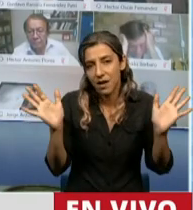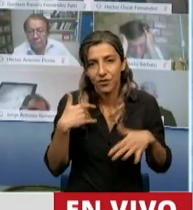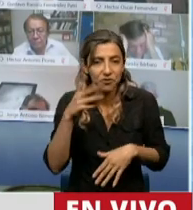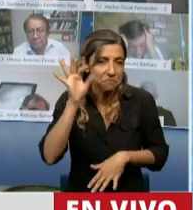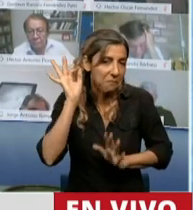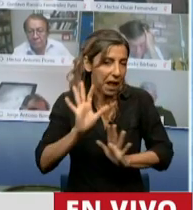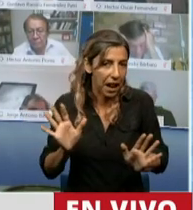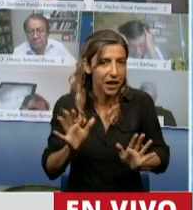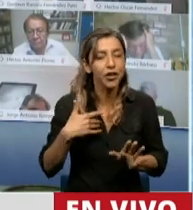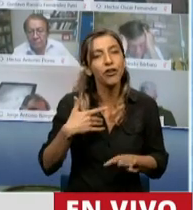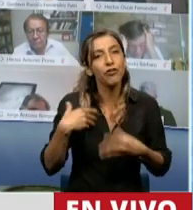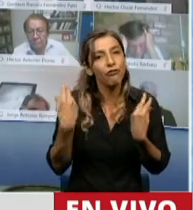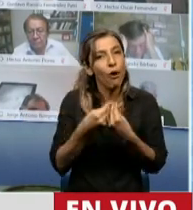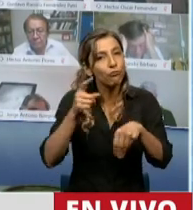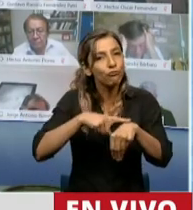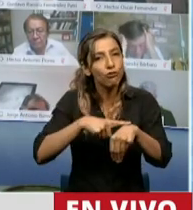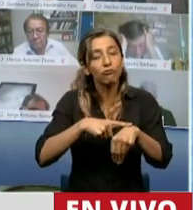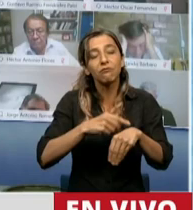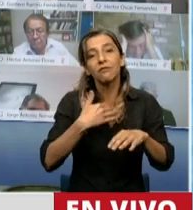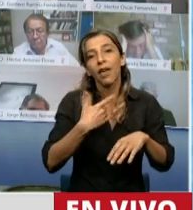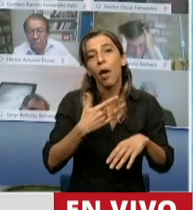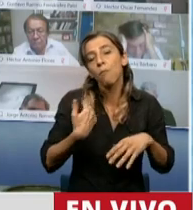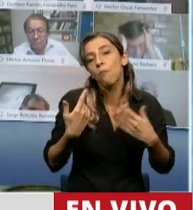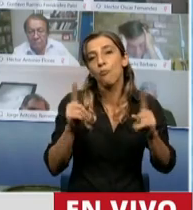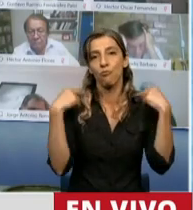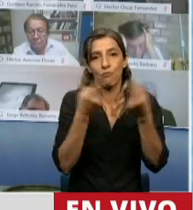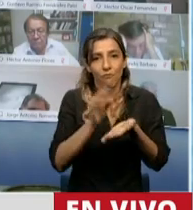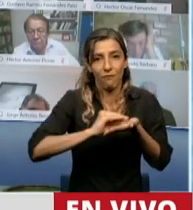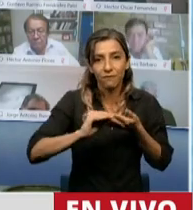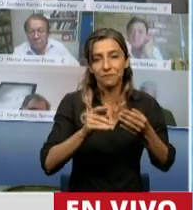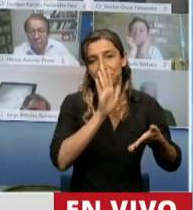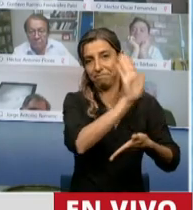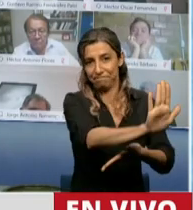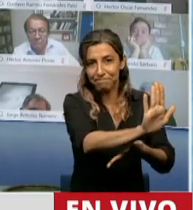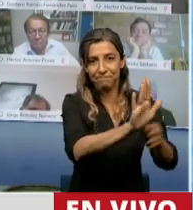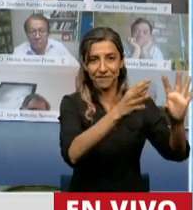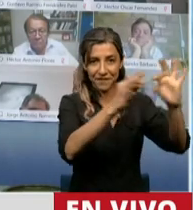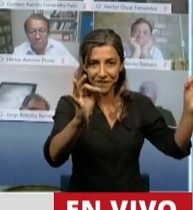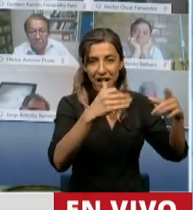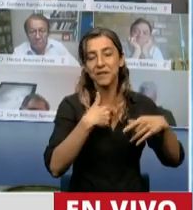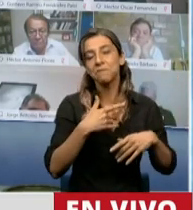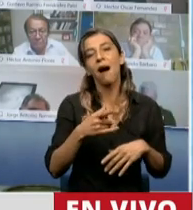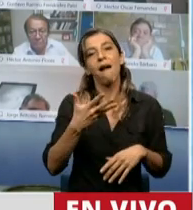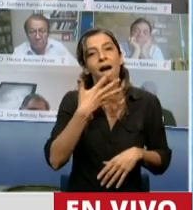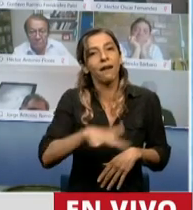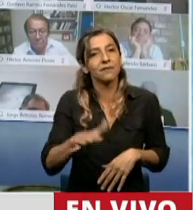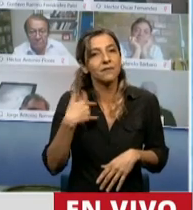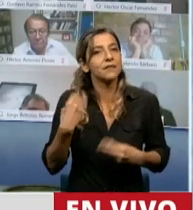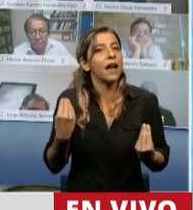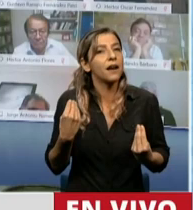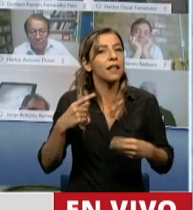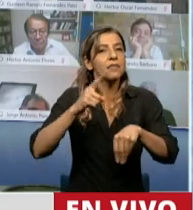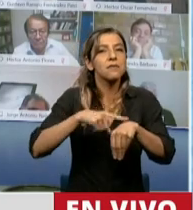La tuve mucho tiempo en mi despacho en muchos lugares para saber lo que significa la construcción en el